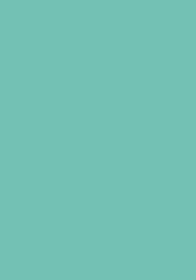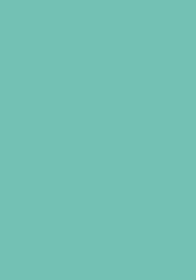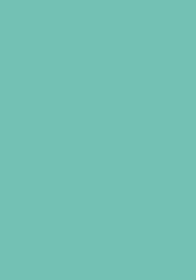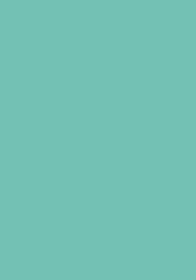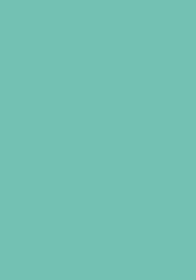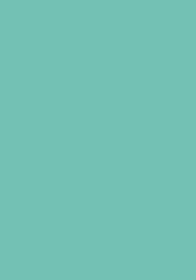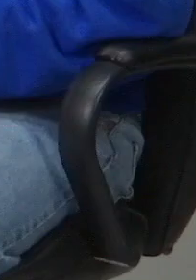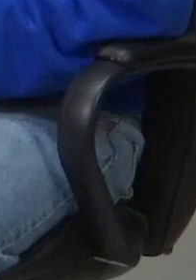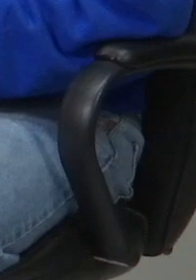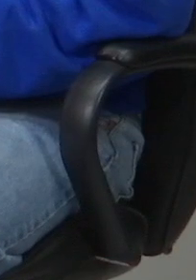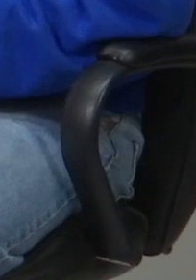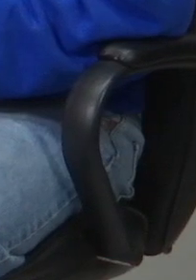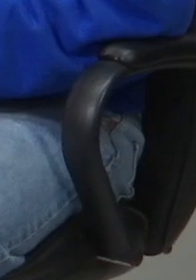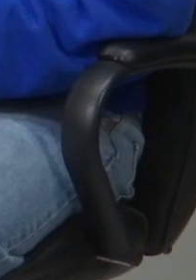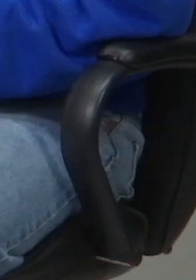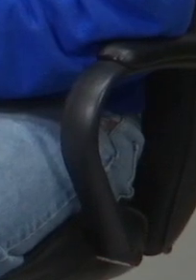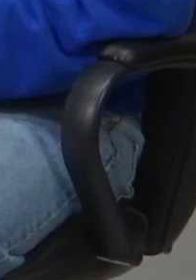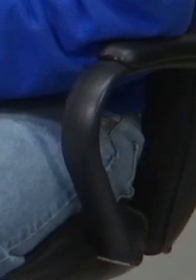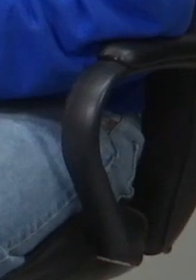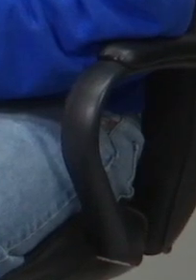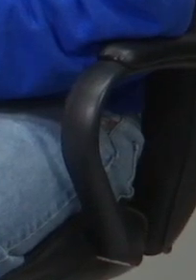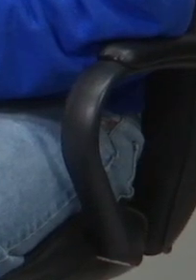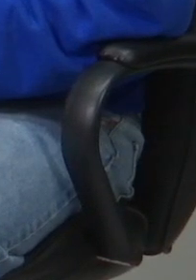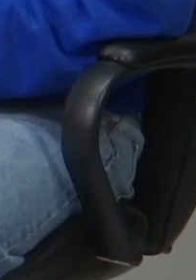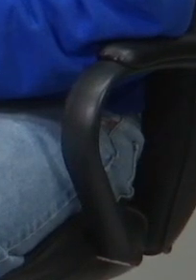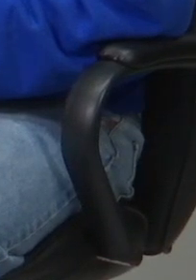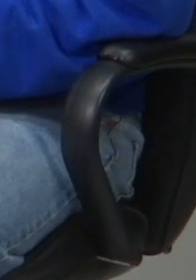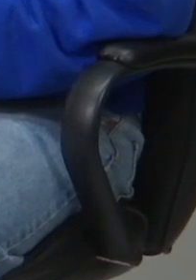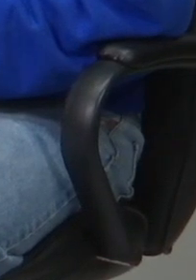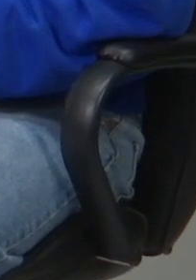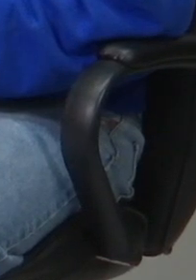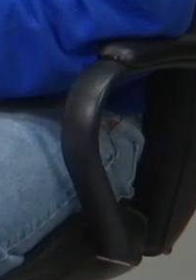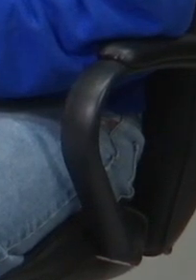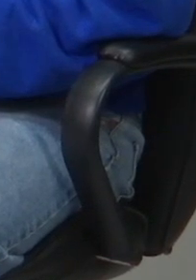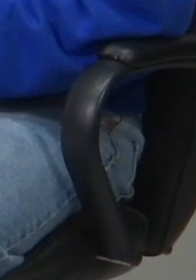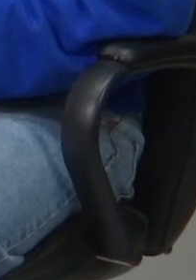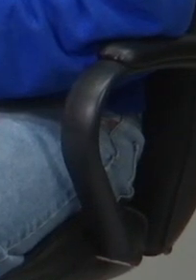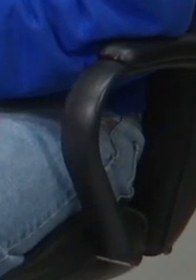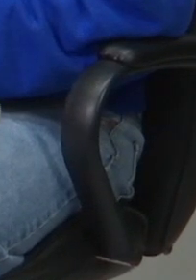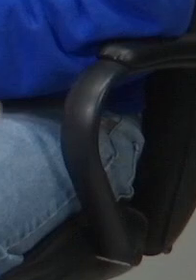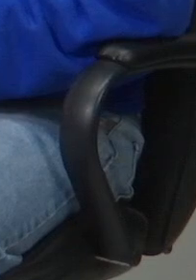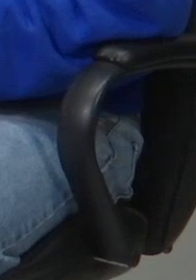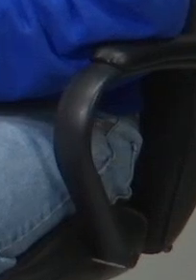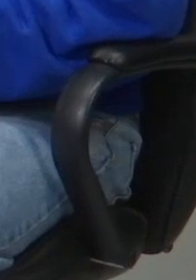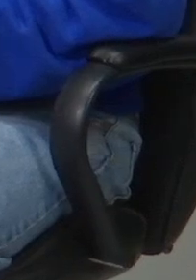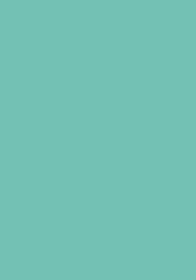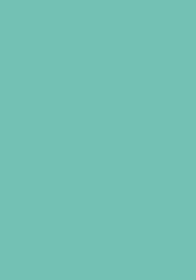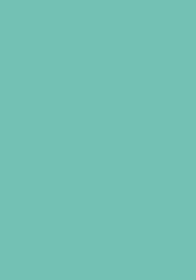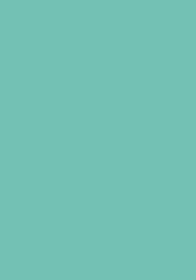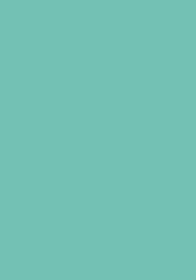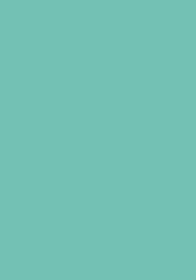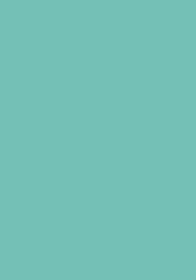bien tú eres sordo u oyente